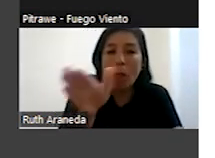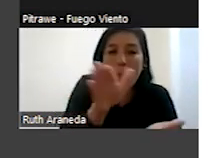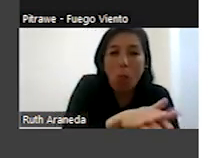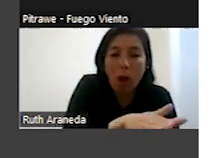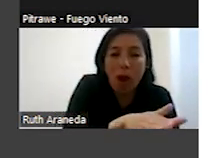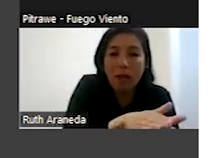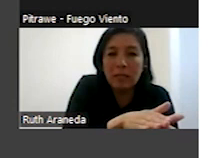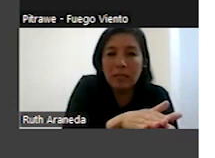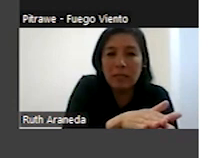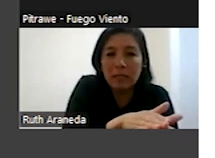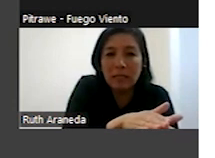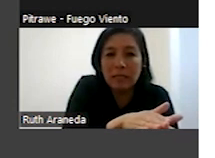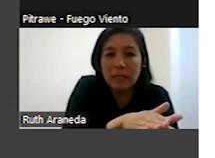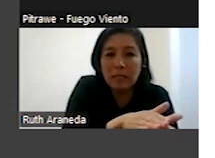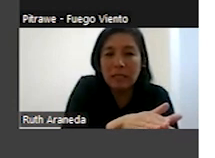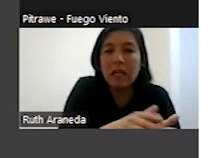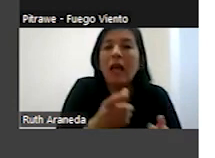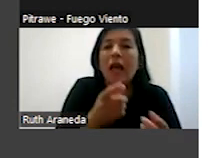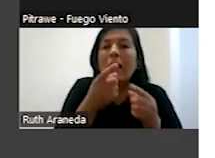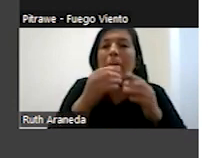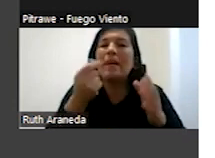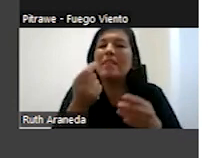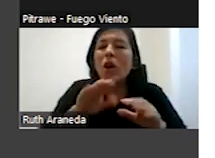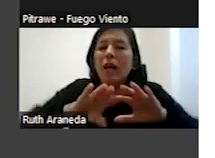más segregadas para los infantes y para niños.